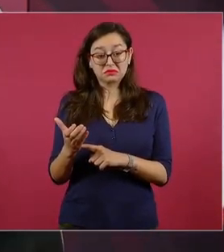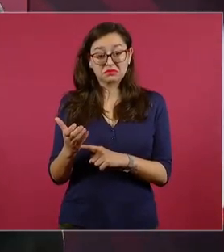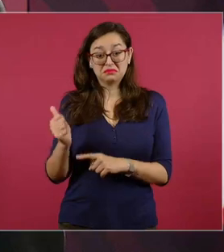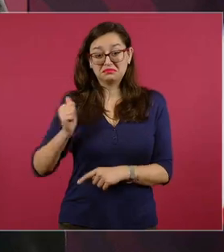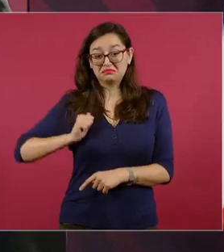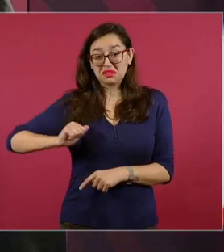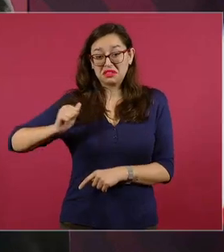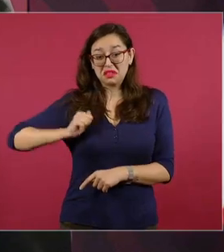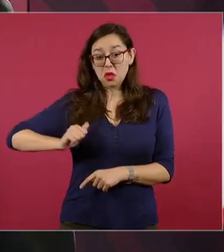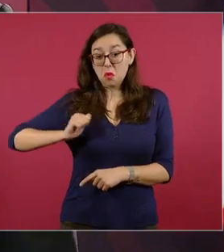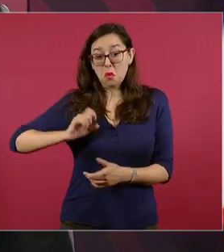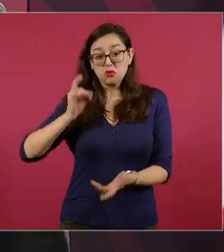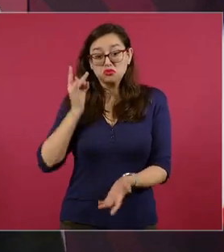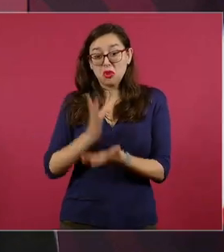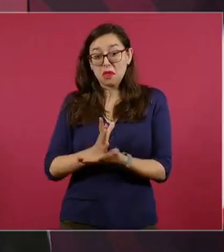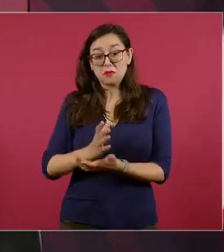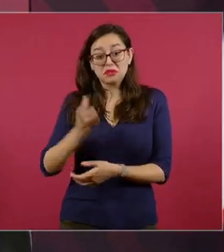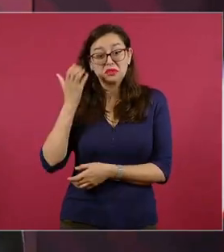elementales, ¿sí?,